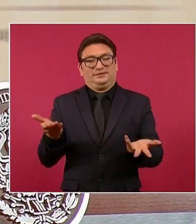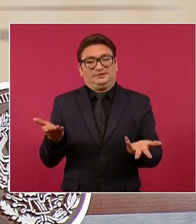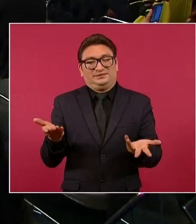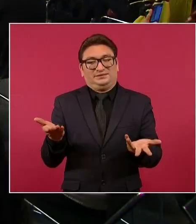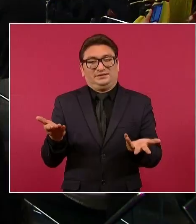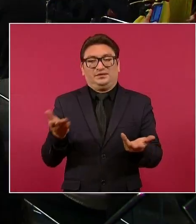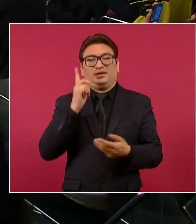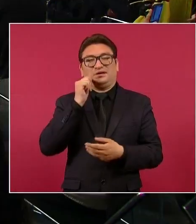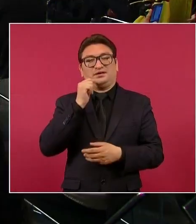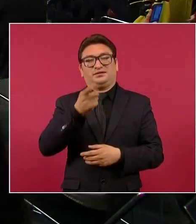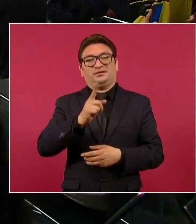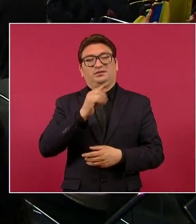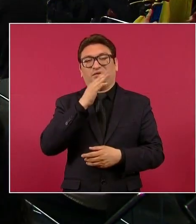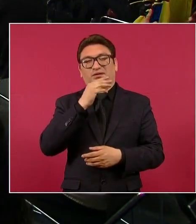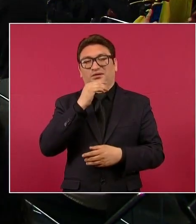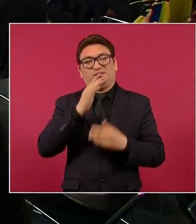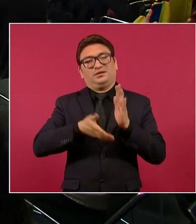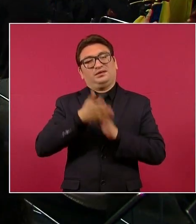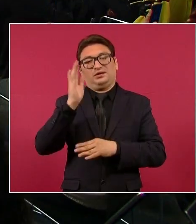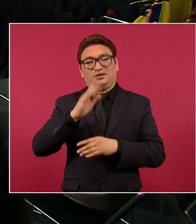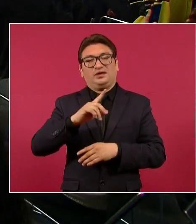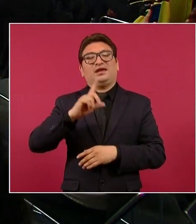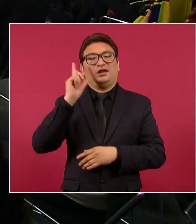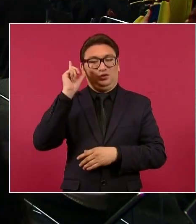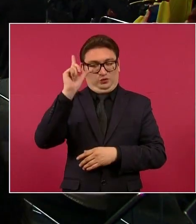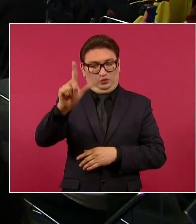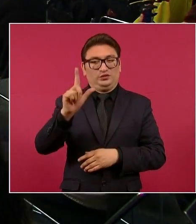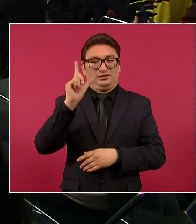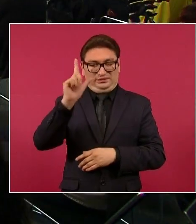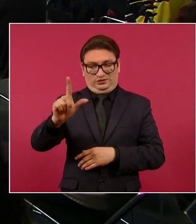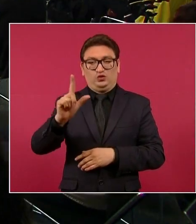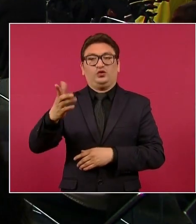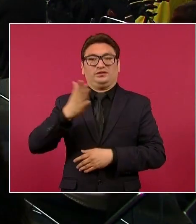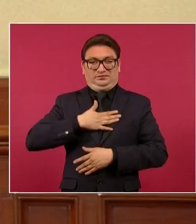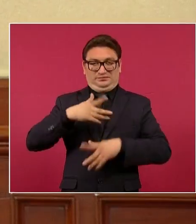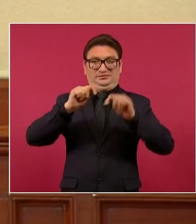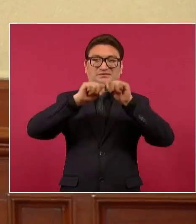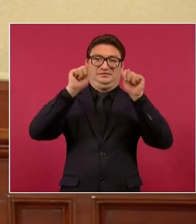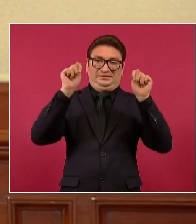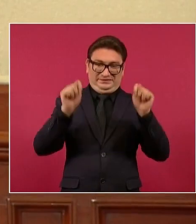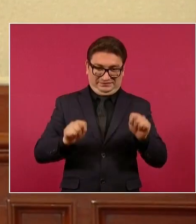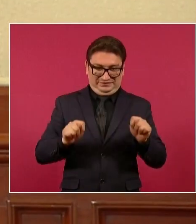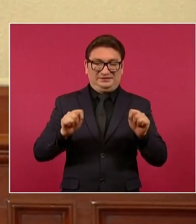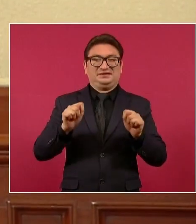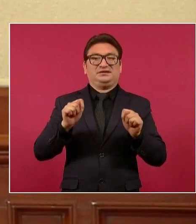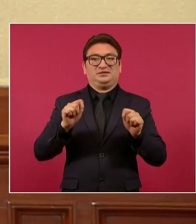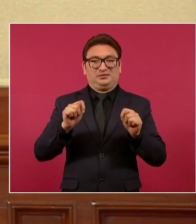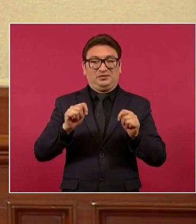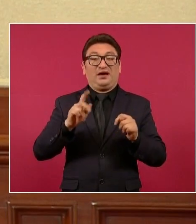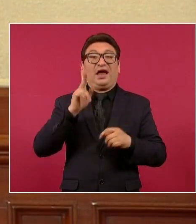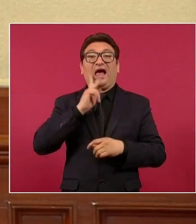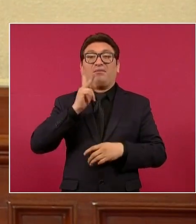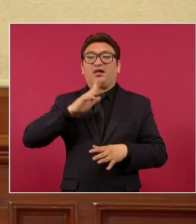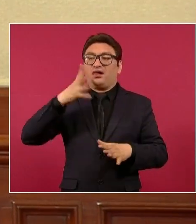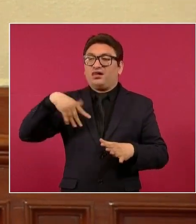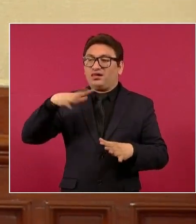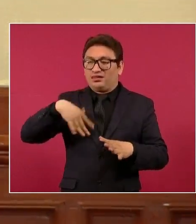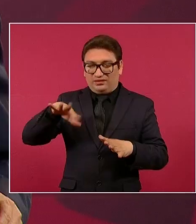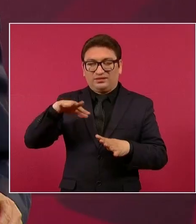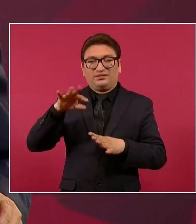no mañana no, porque nos vamos, el lunes voy a traer el título, a ver si lo encuentro por